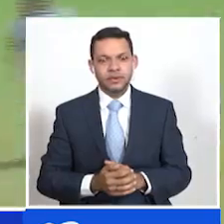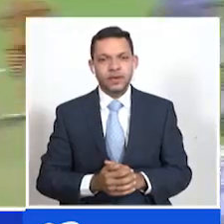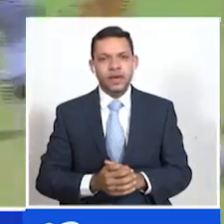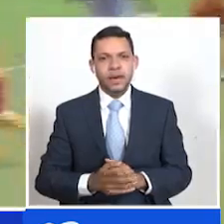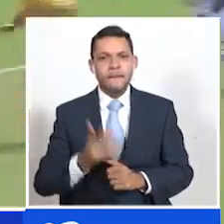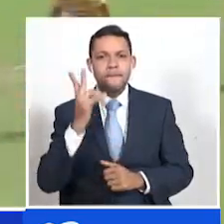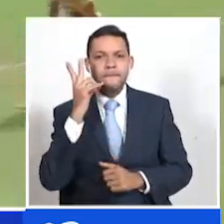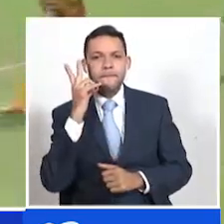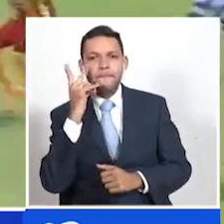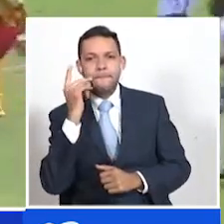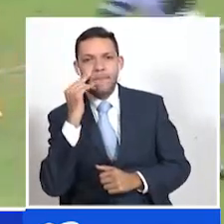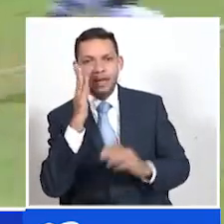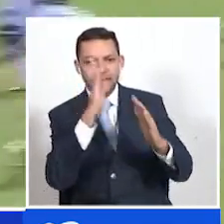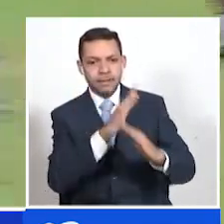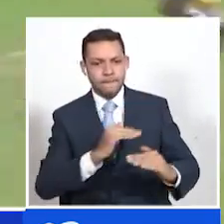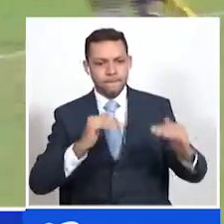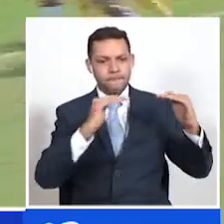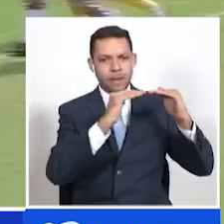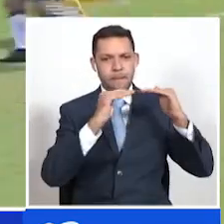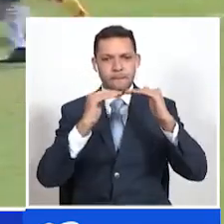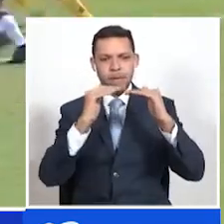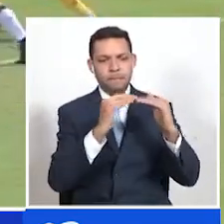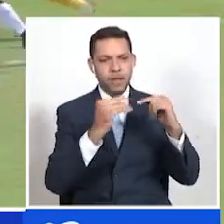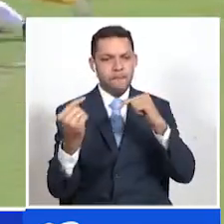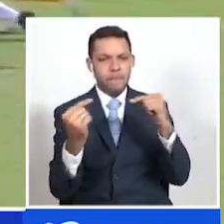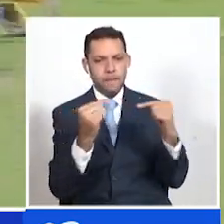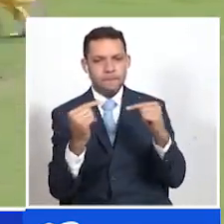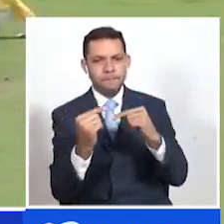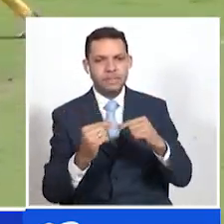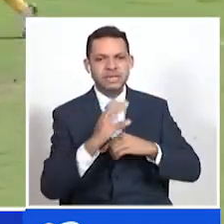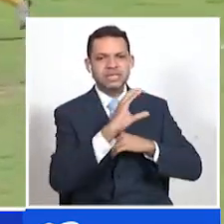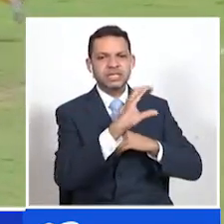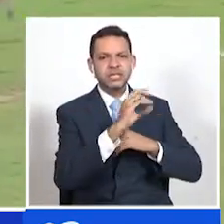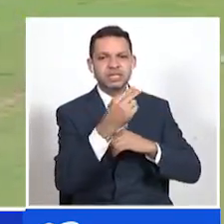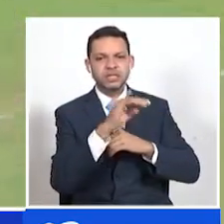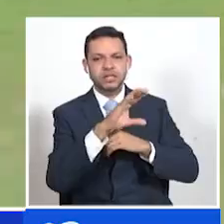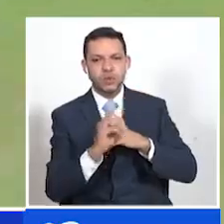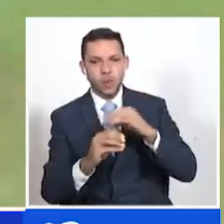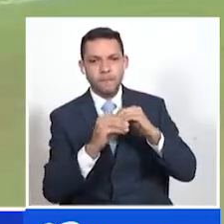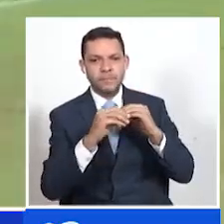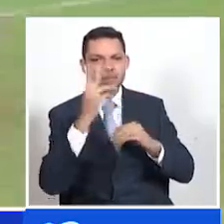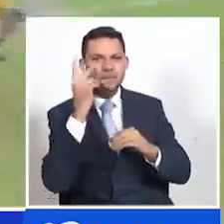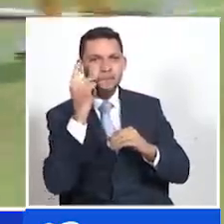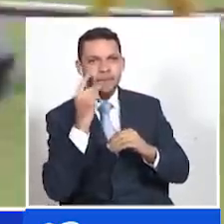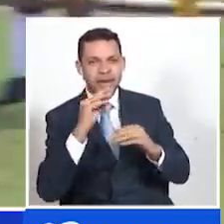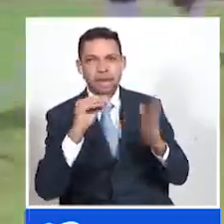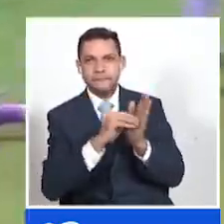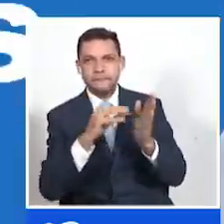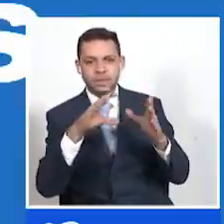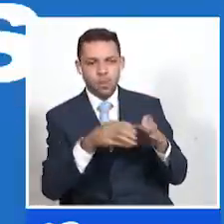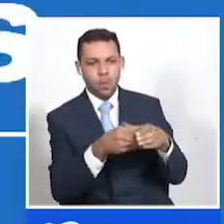Deportivo Pereira empató en casa y mantiene el mano a mano con Boyacá Chicó en la tabla del descenso.